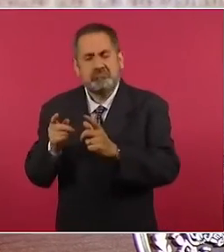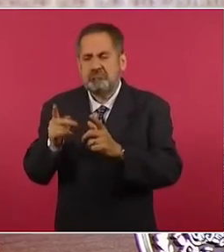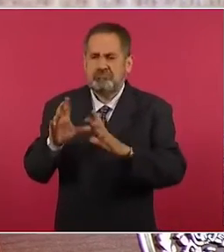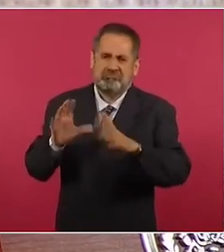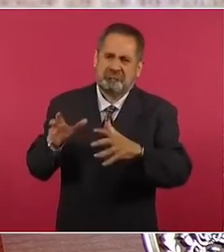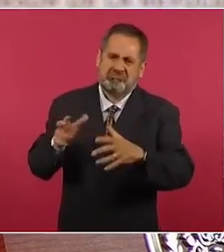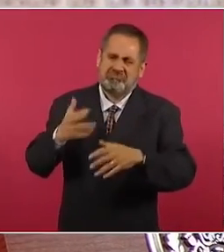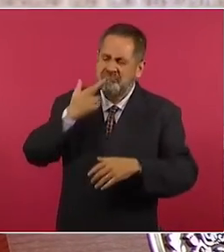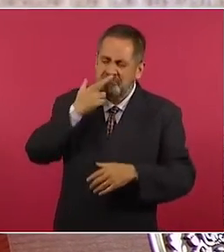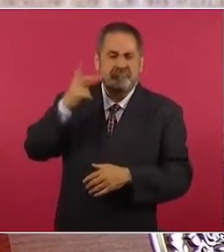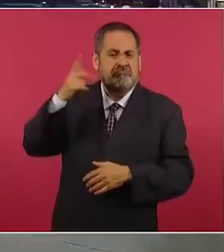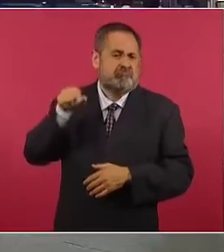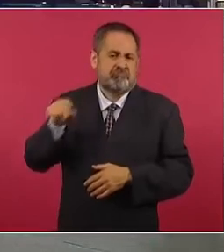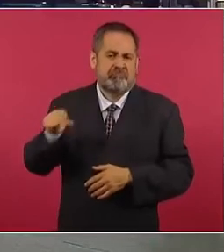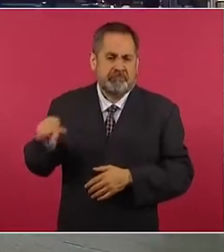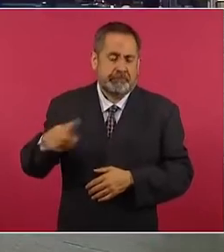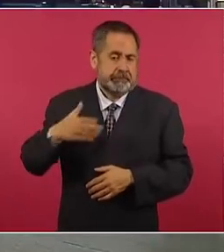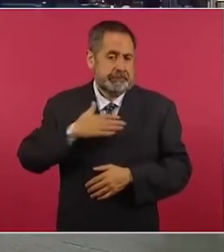mi